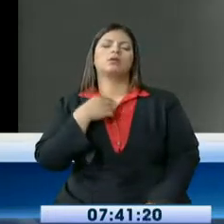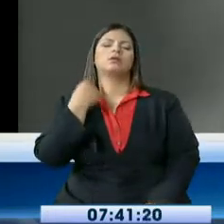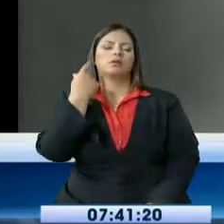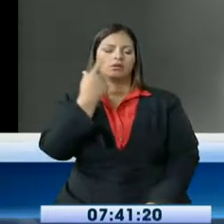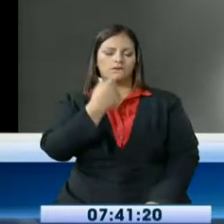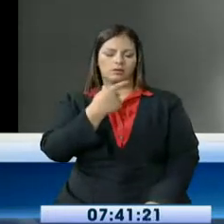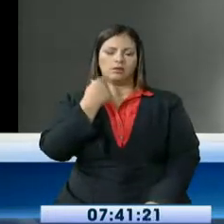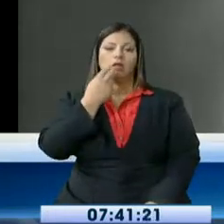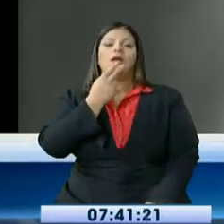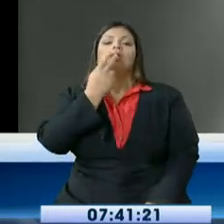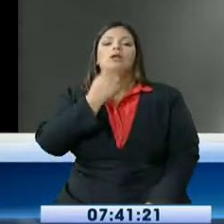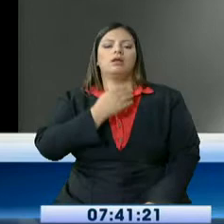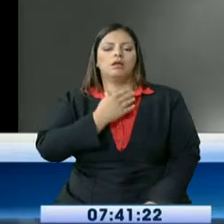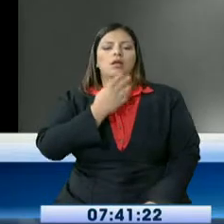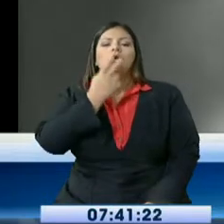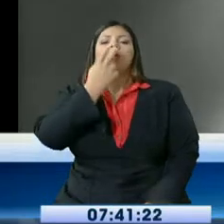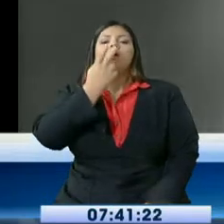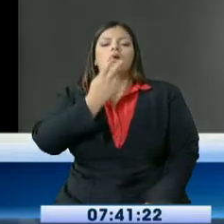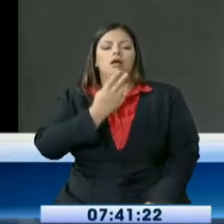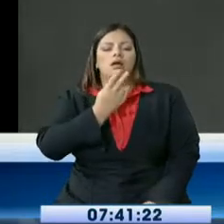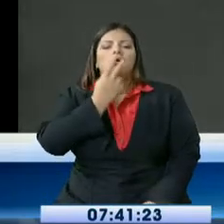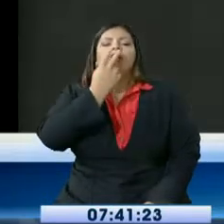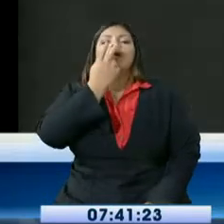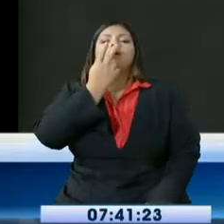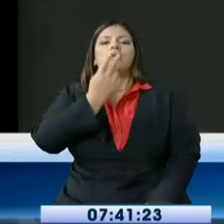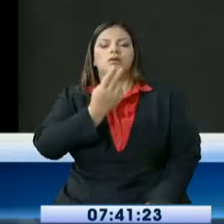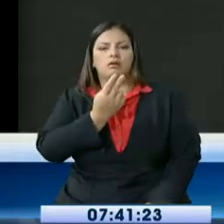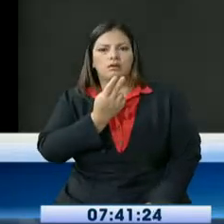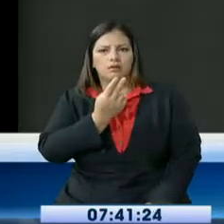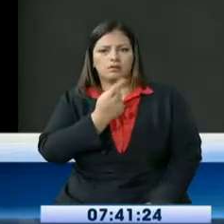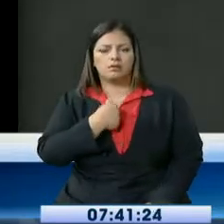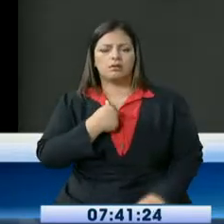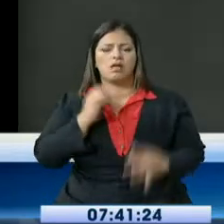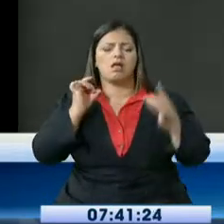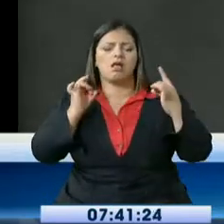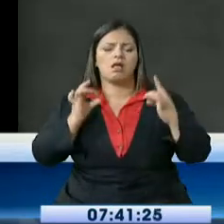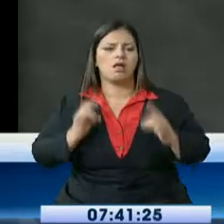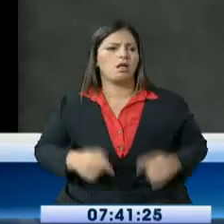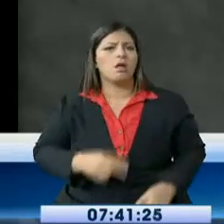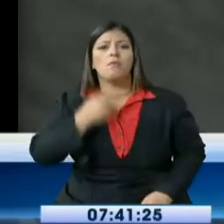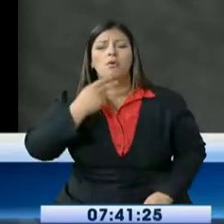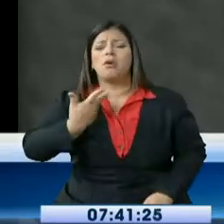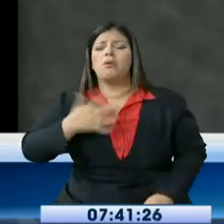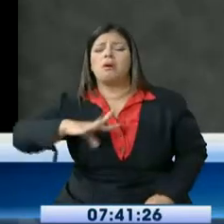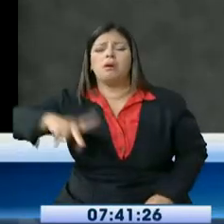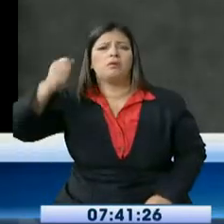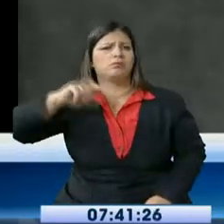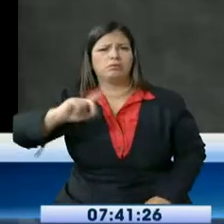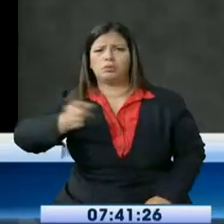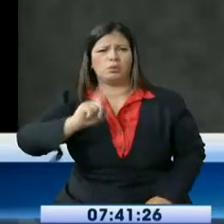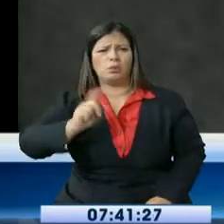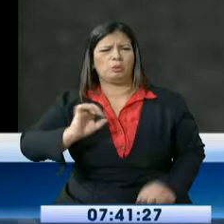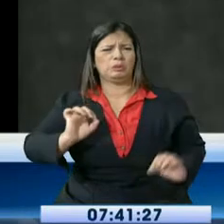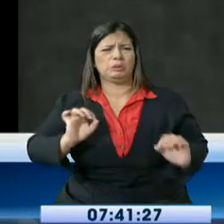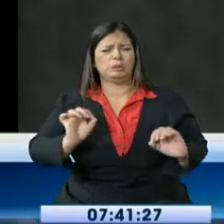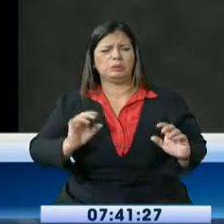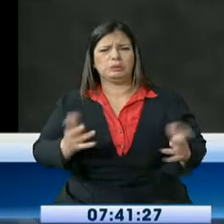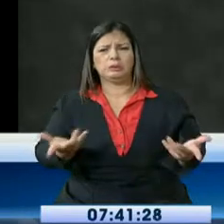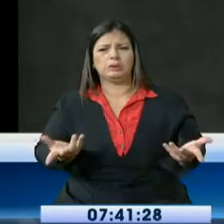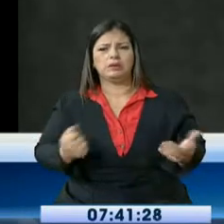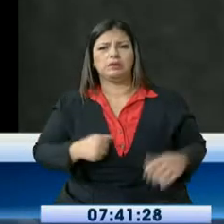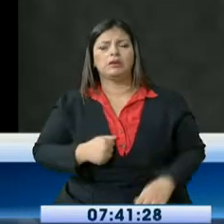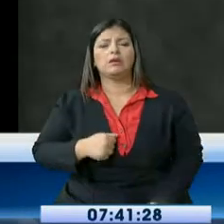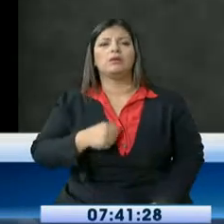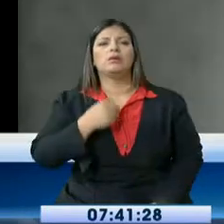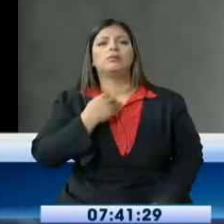como respirando fuerte. Se quejaba, no decía que ni me robaron ni nada, no, nunca pronunció a nadie, solamente